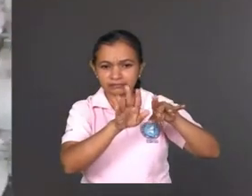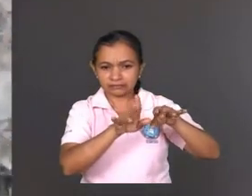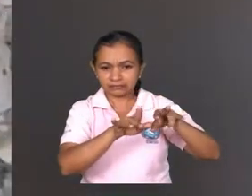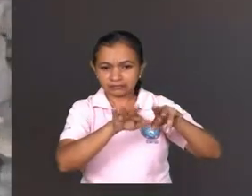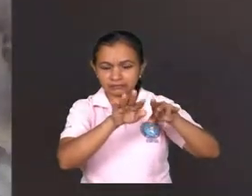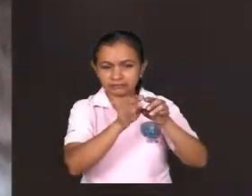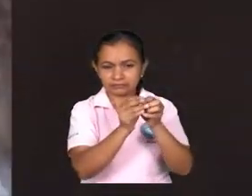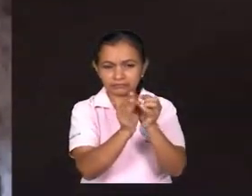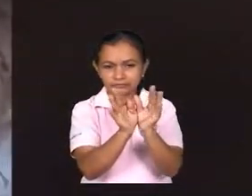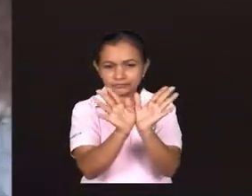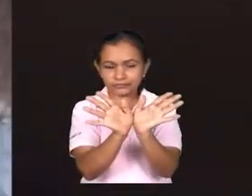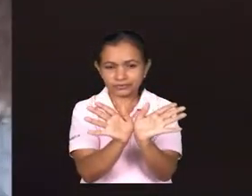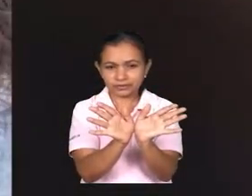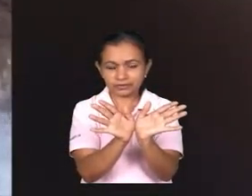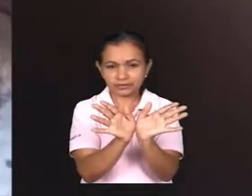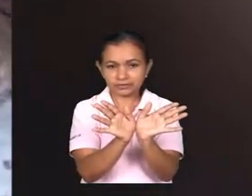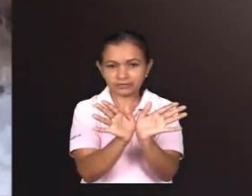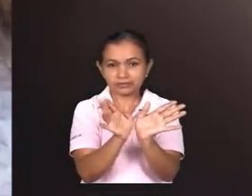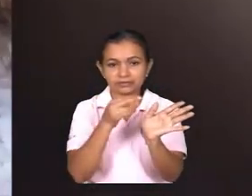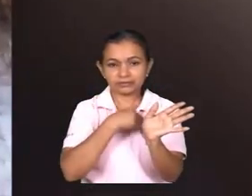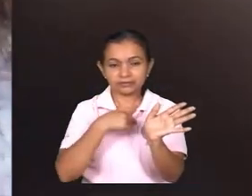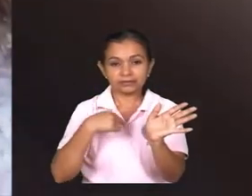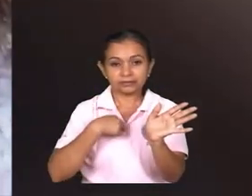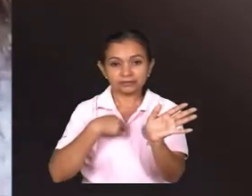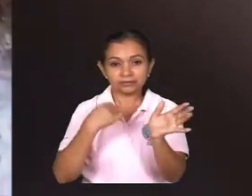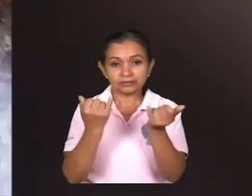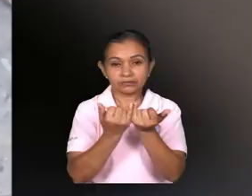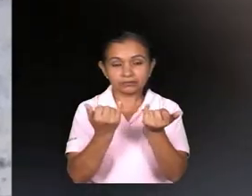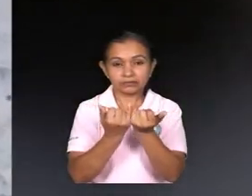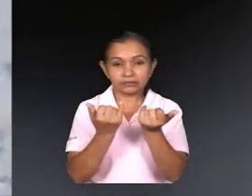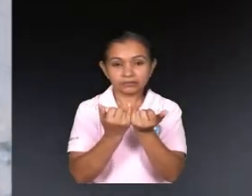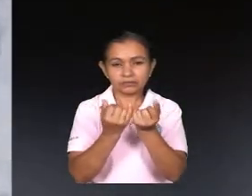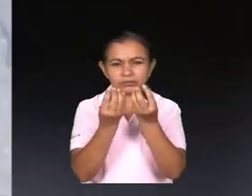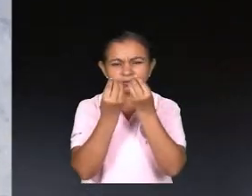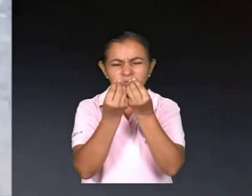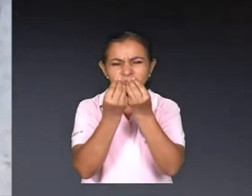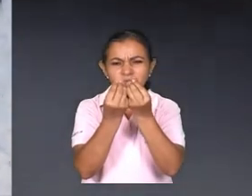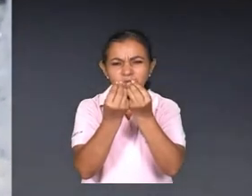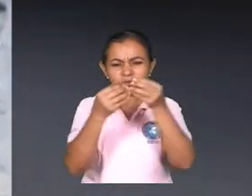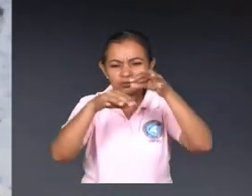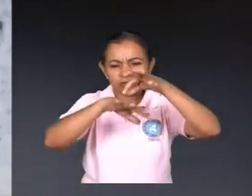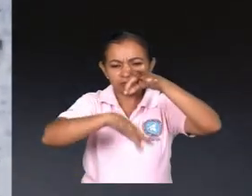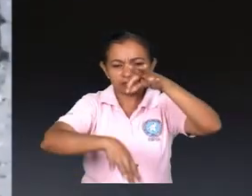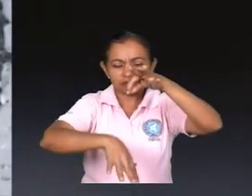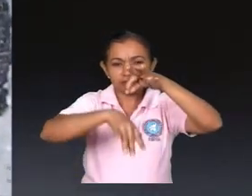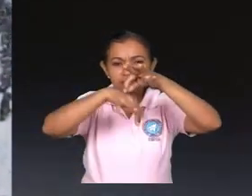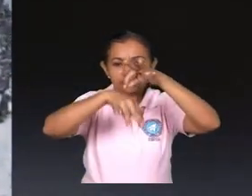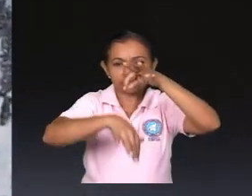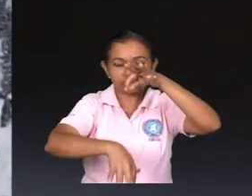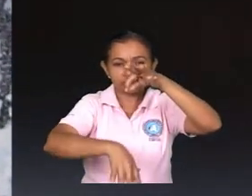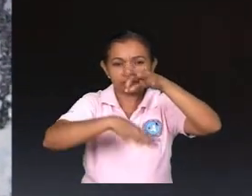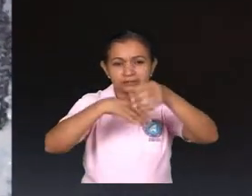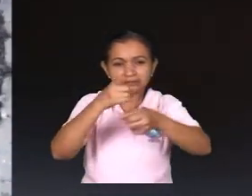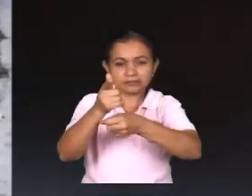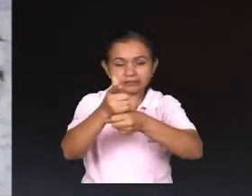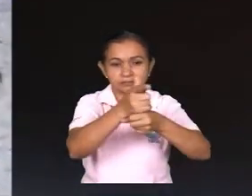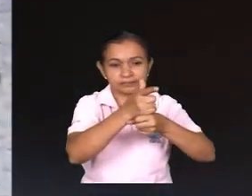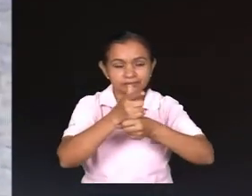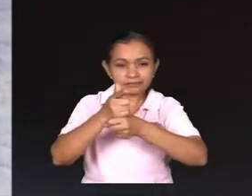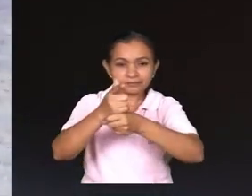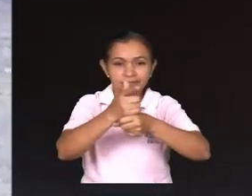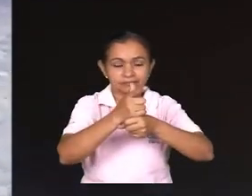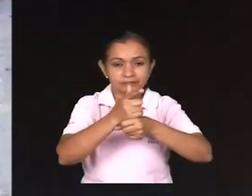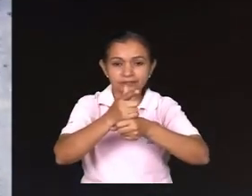a dividirse. El bulto peludo era en realidad un nido de arañas. Al final del video, el fotógrafo, que también